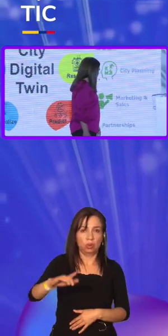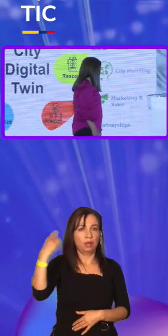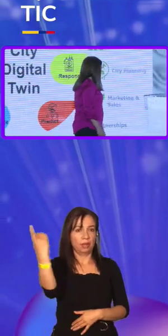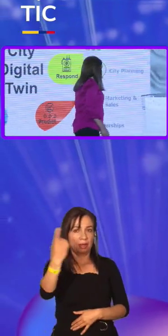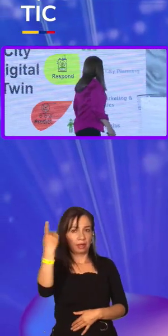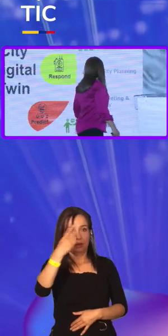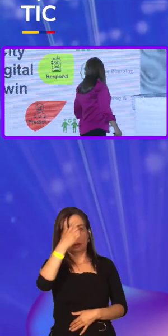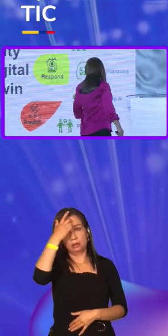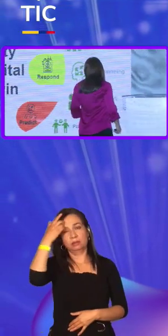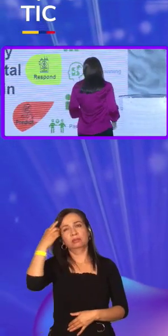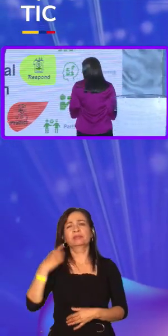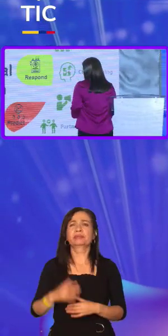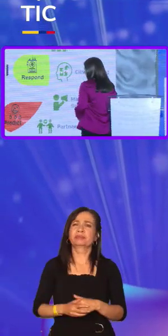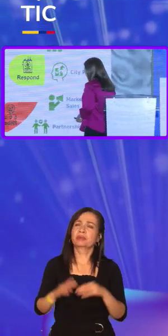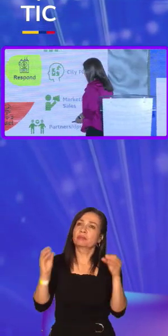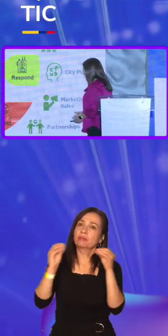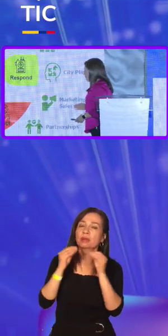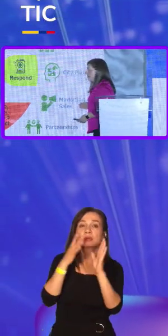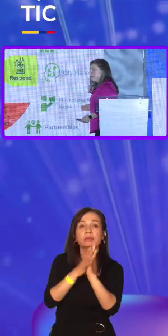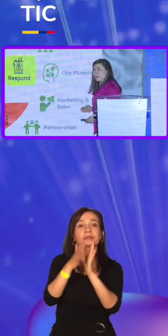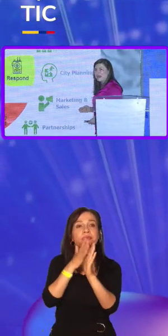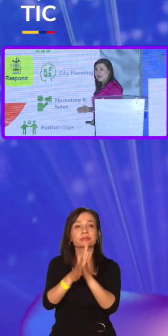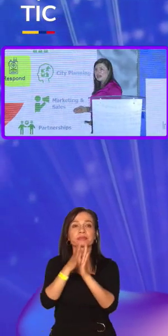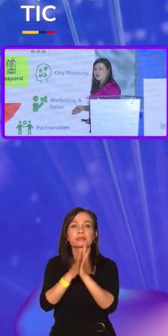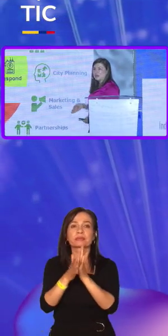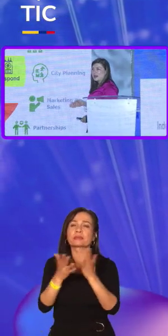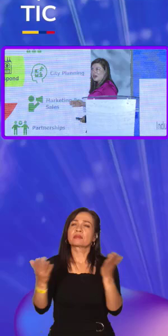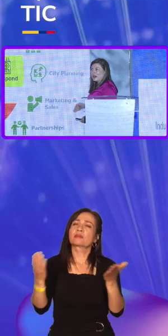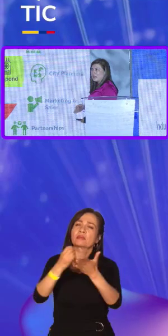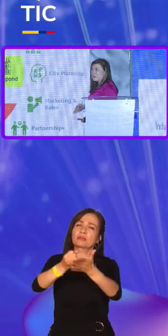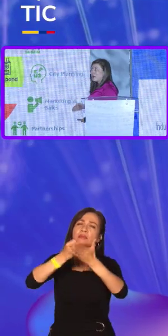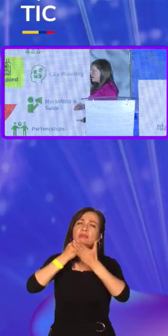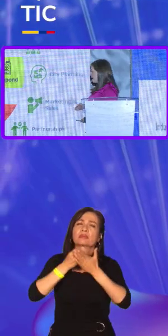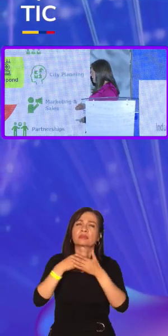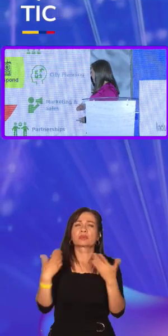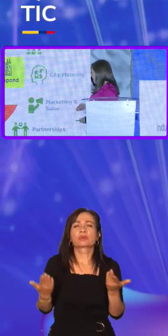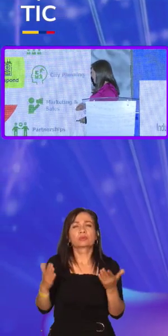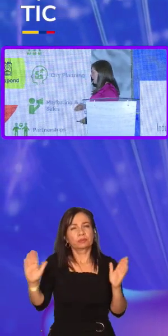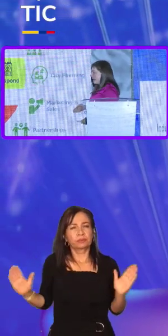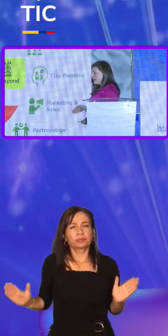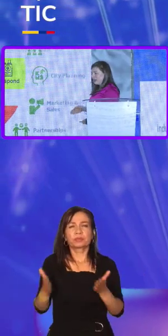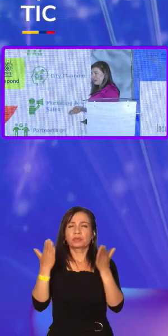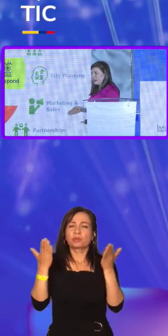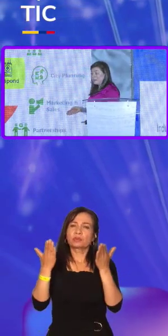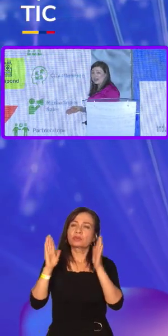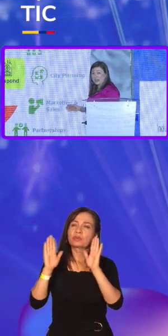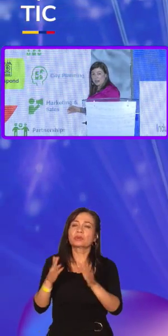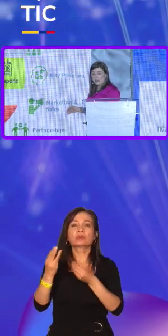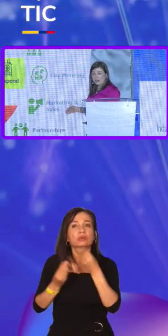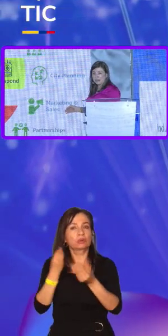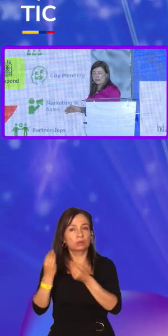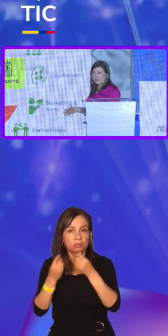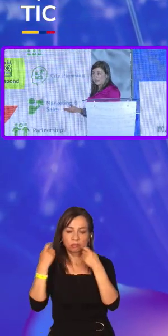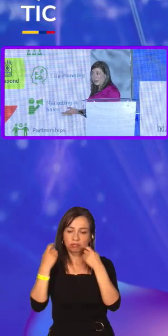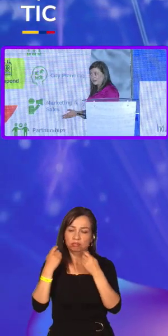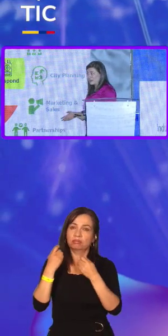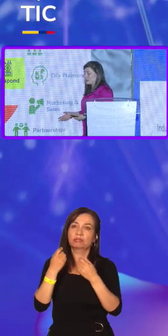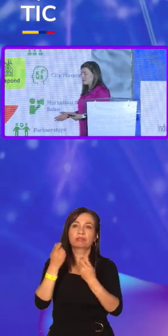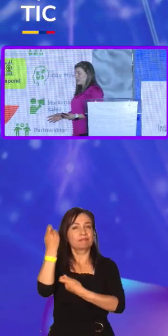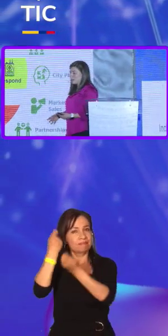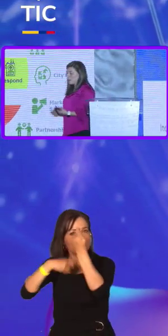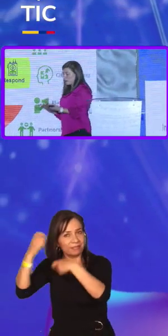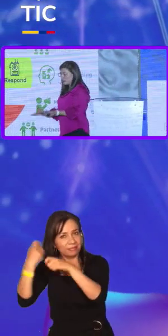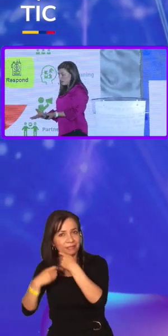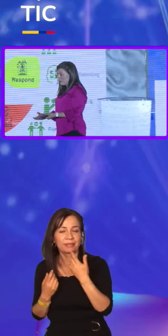en general. Además, toda esta información me ayuda a mejorar el mercadeo,